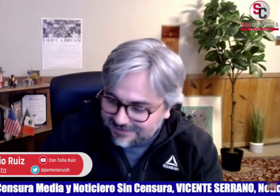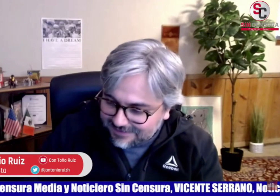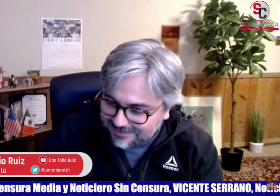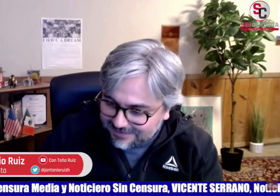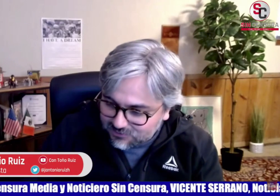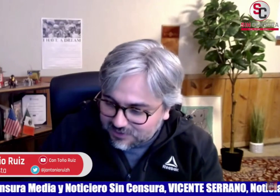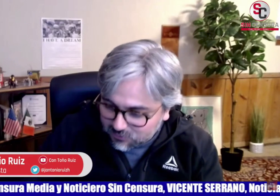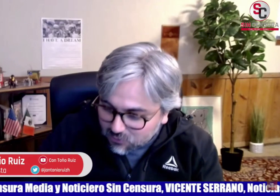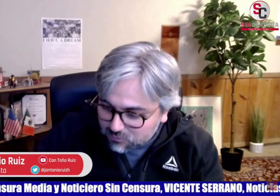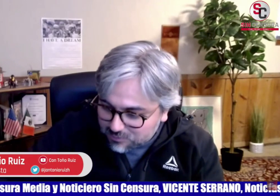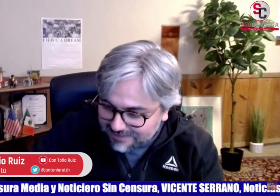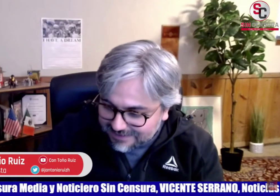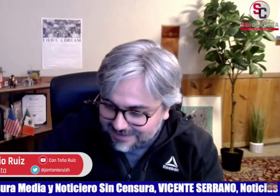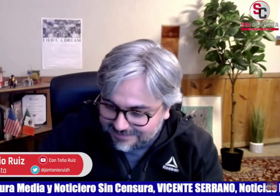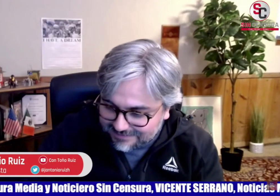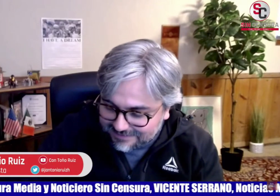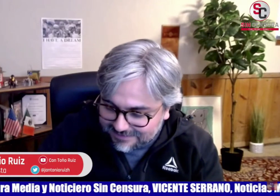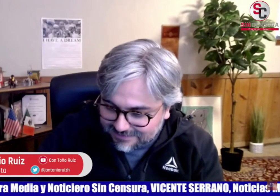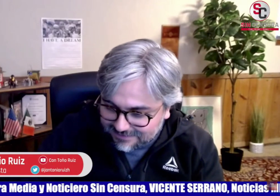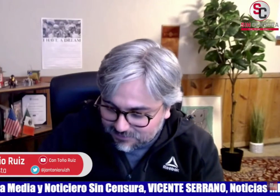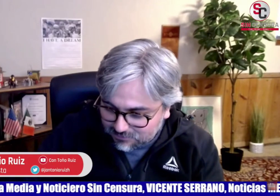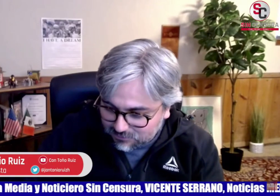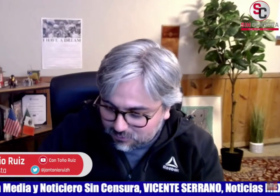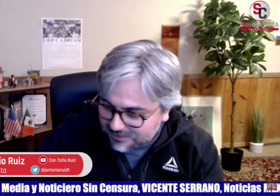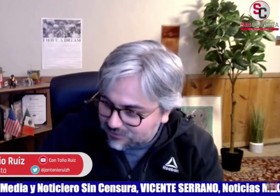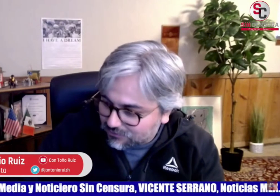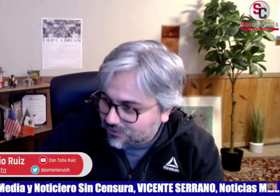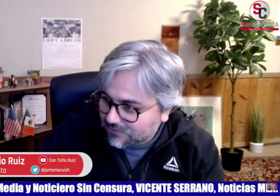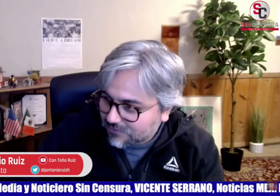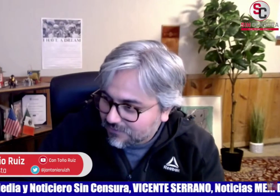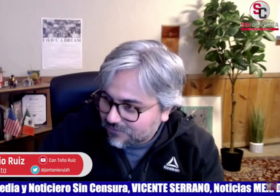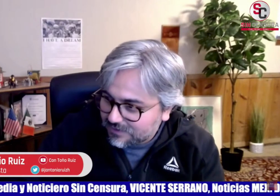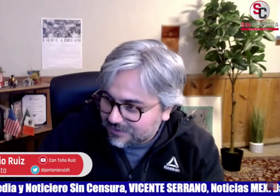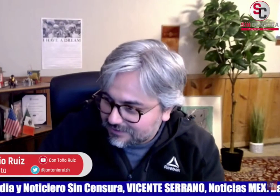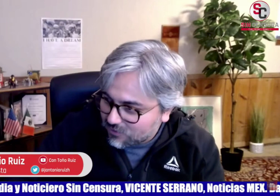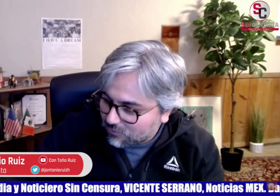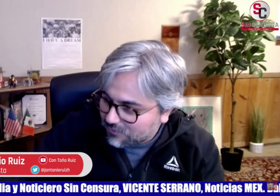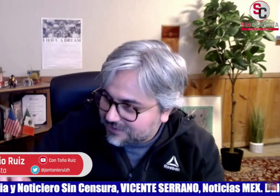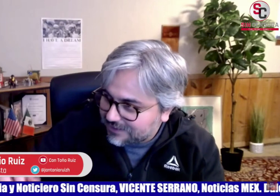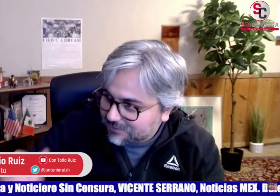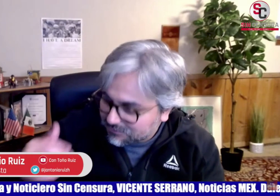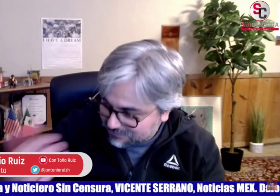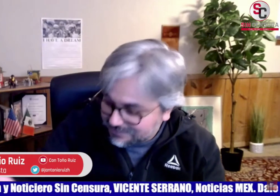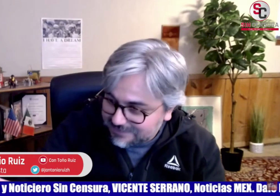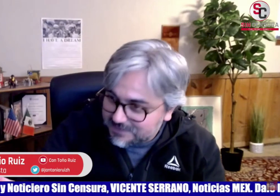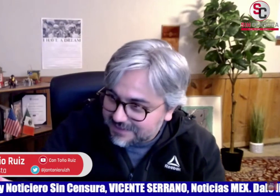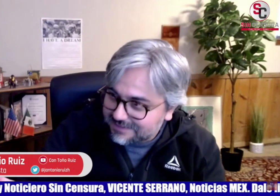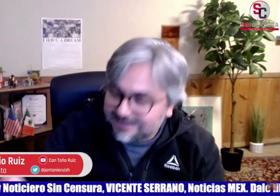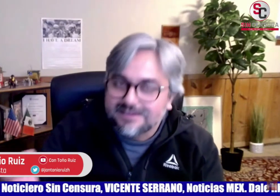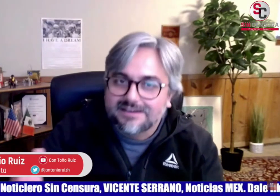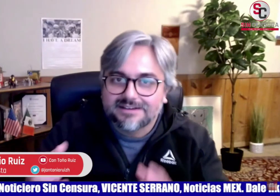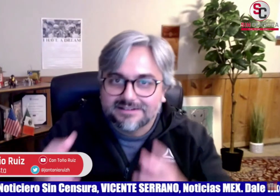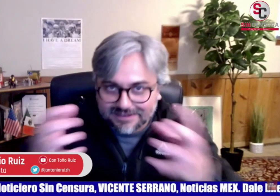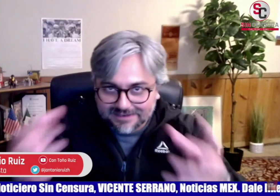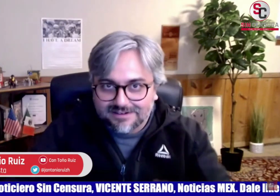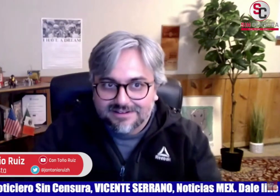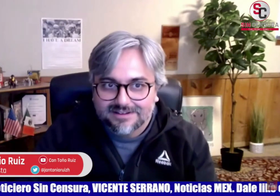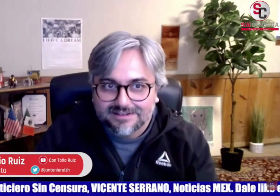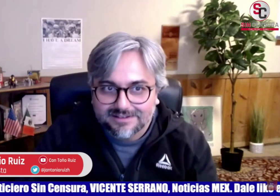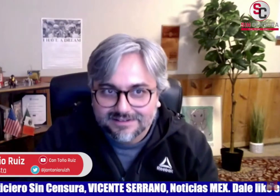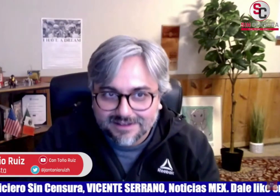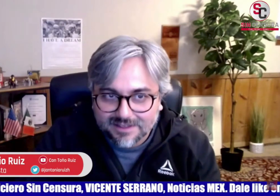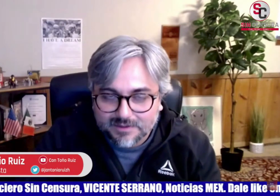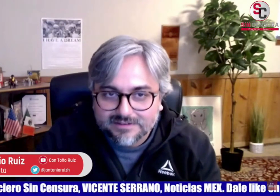opinas de esto que tú nos planteas desde hace unos momentos? De cómo es que, pues es más que evidente que